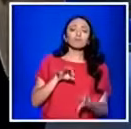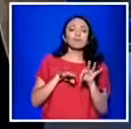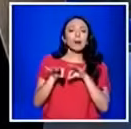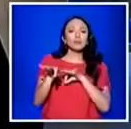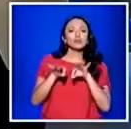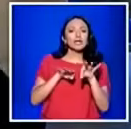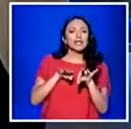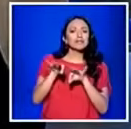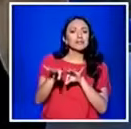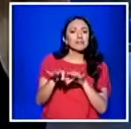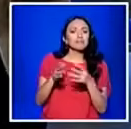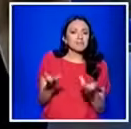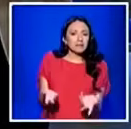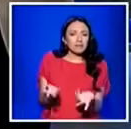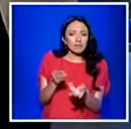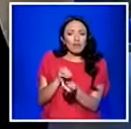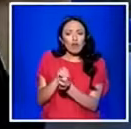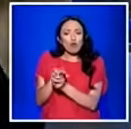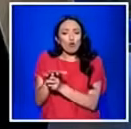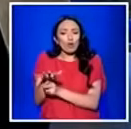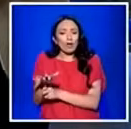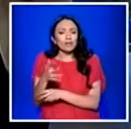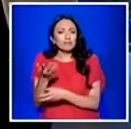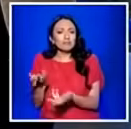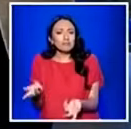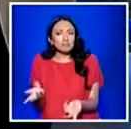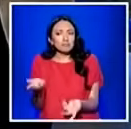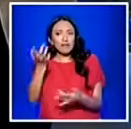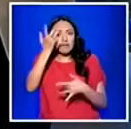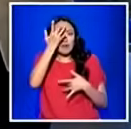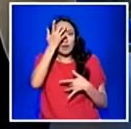nos explica qué está influyendo en el incremento de